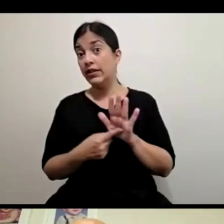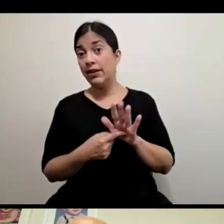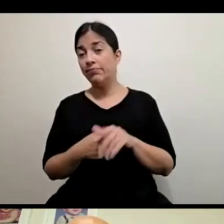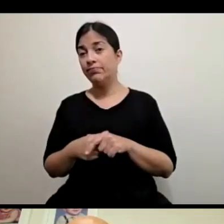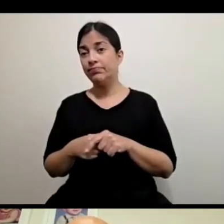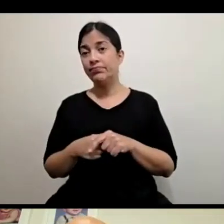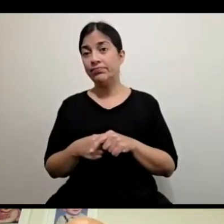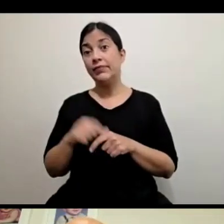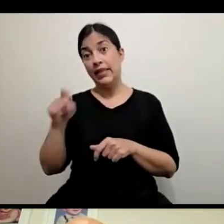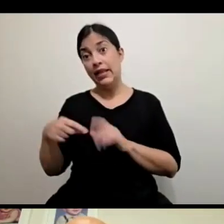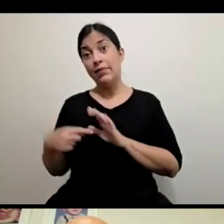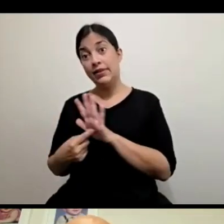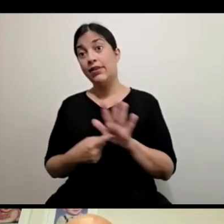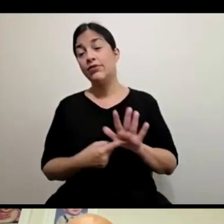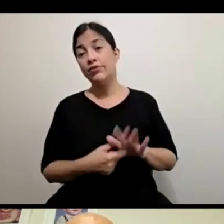Mira, no sé.